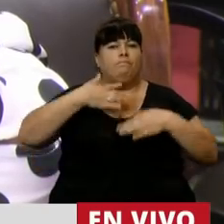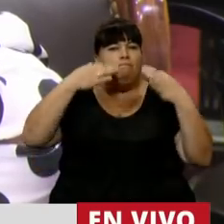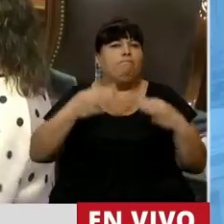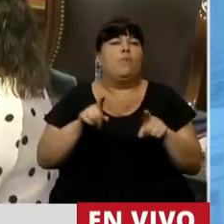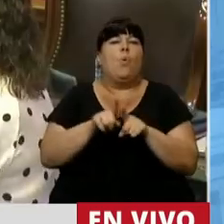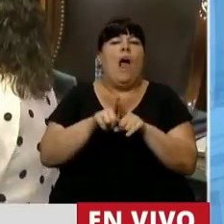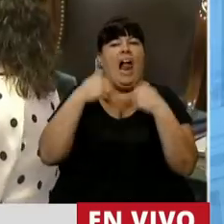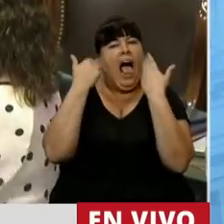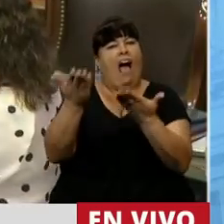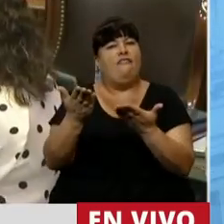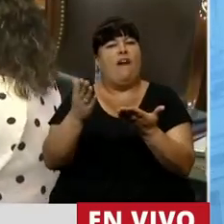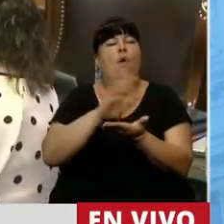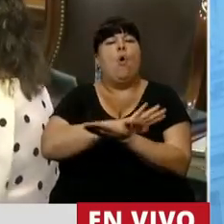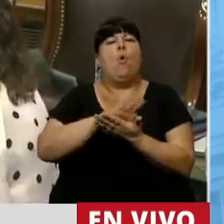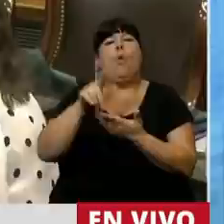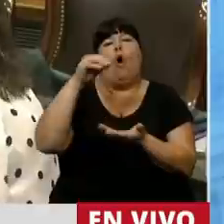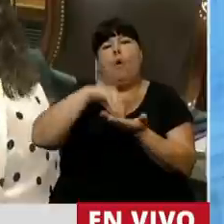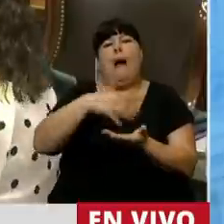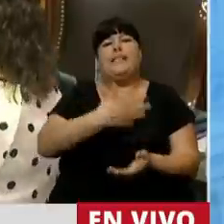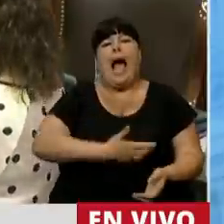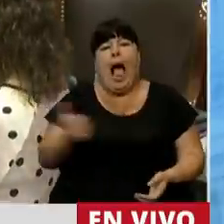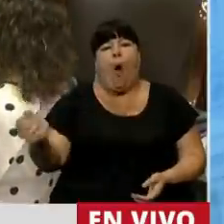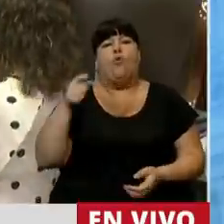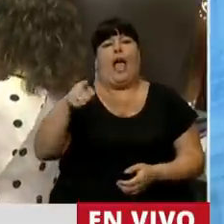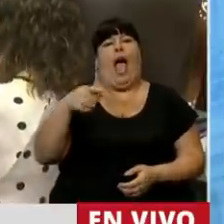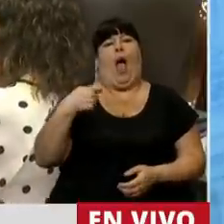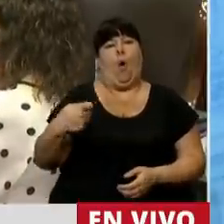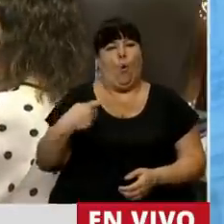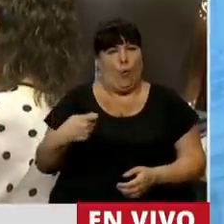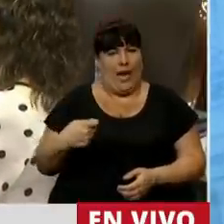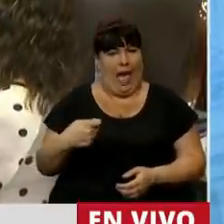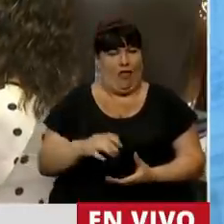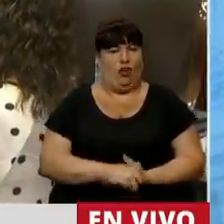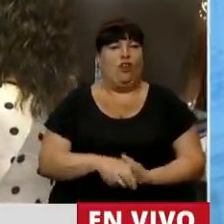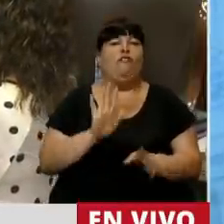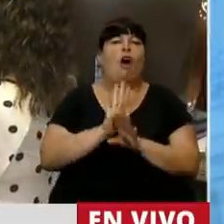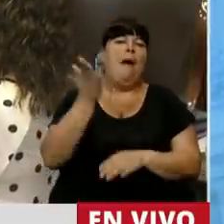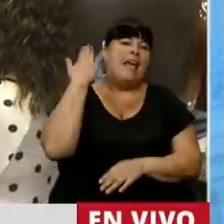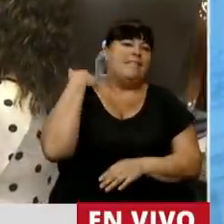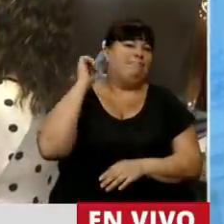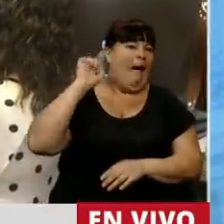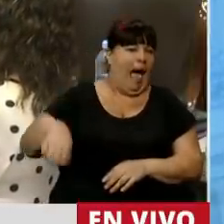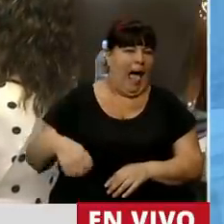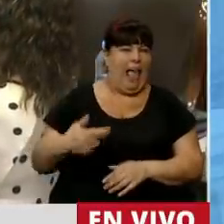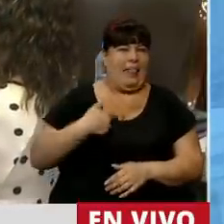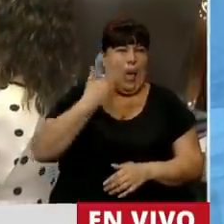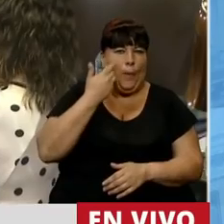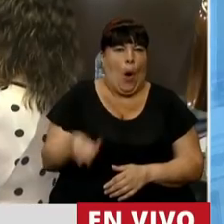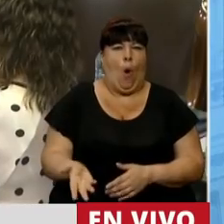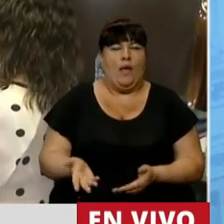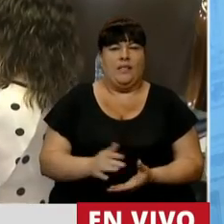legitimando un nuevo ajuste a los jubilados de espaldas, con